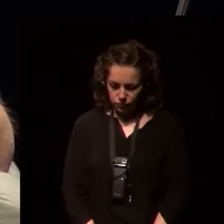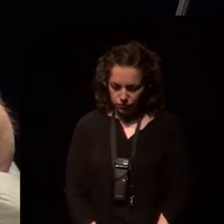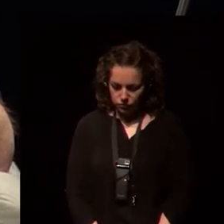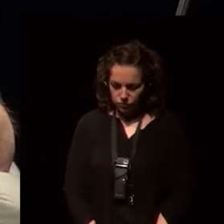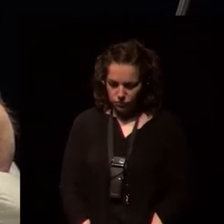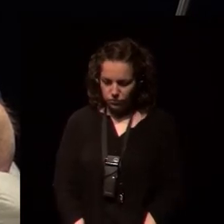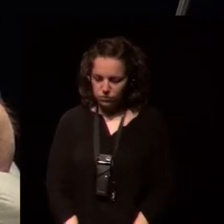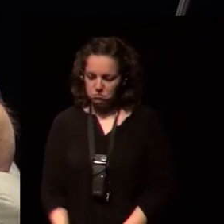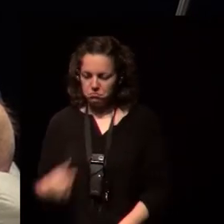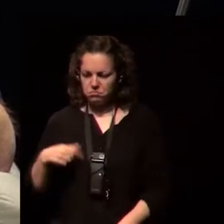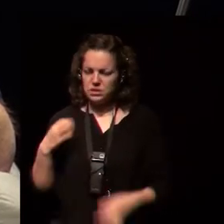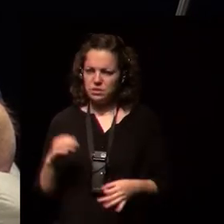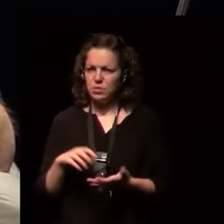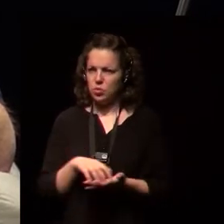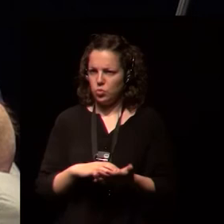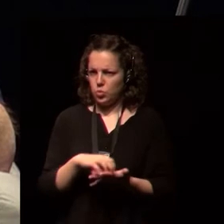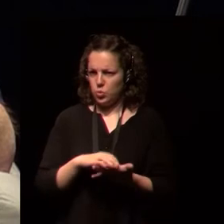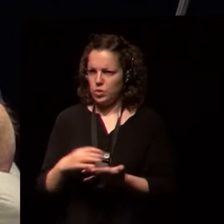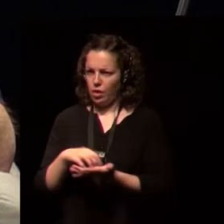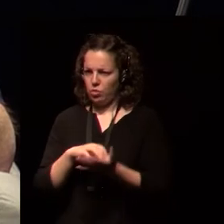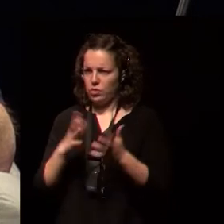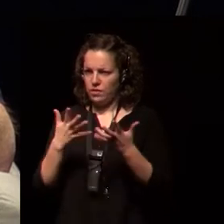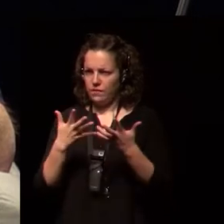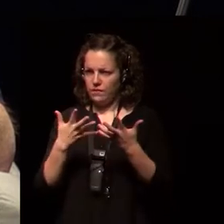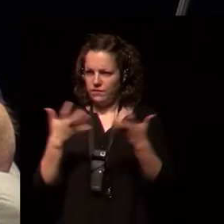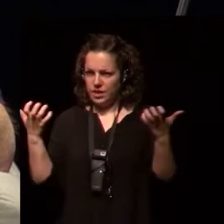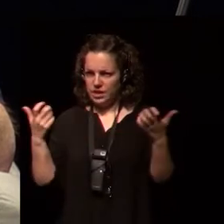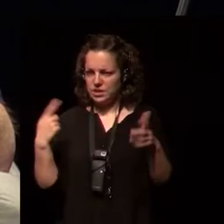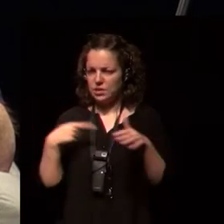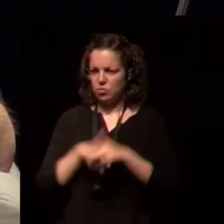Siempre he tenido ciertas dudas acerca de esta frase, inclusión social,